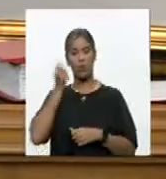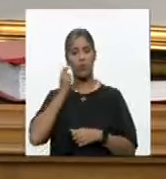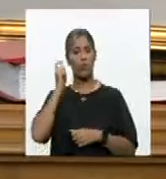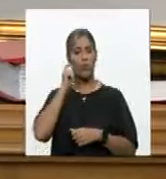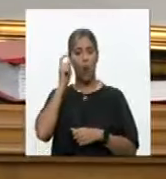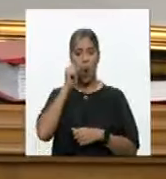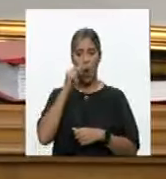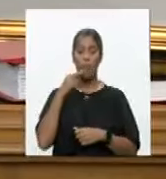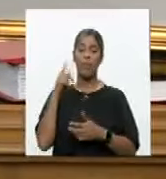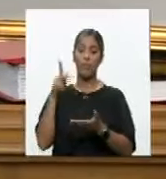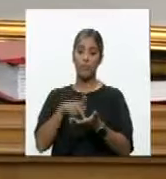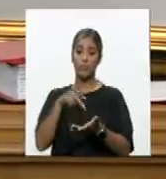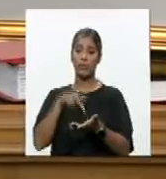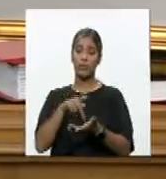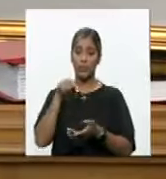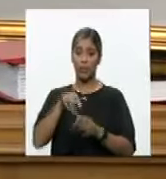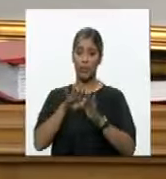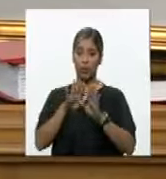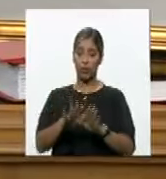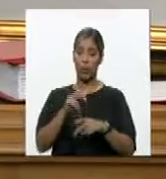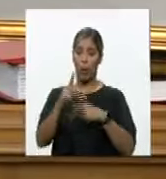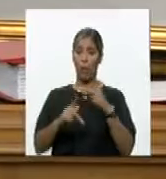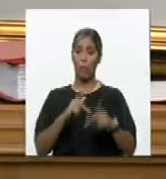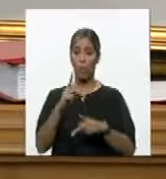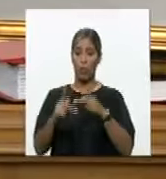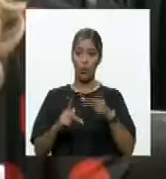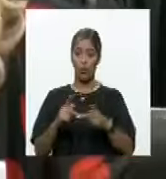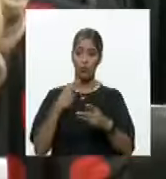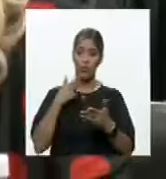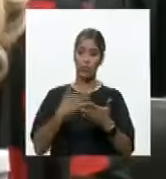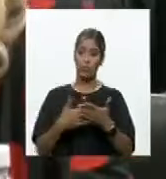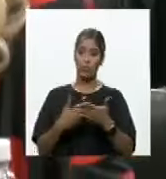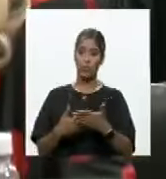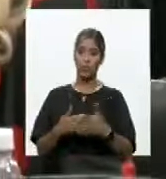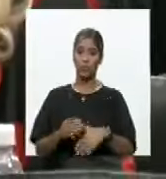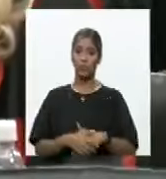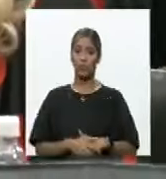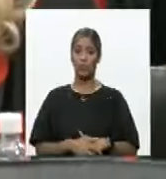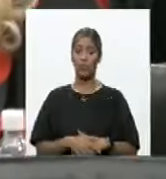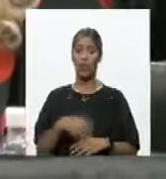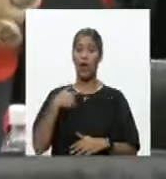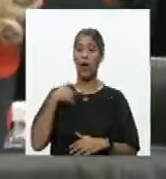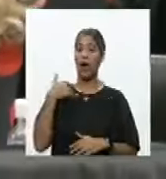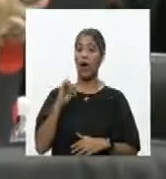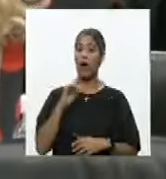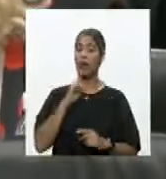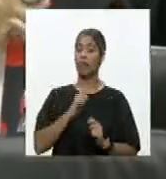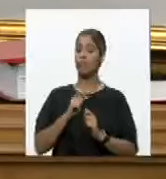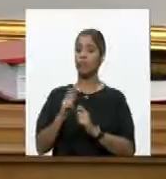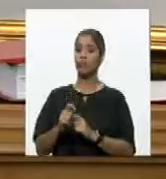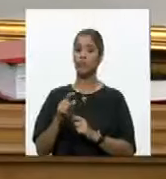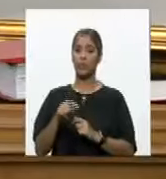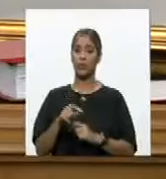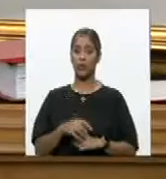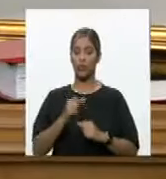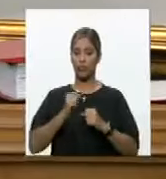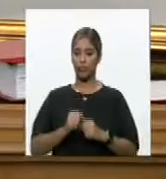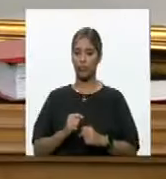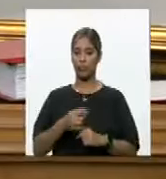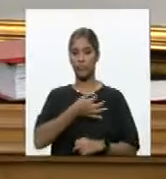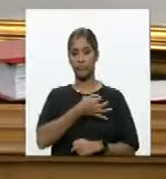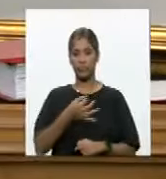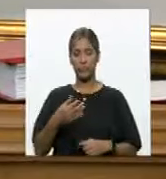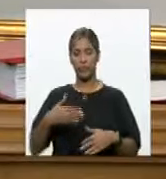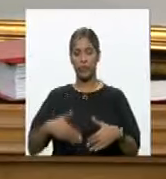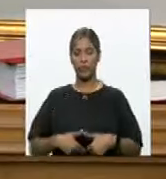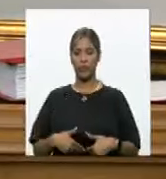que participaron en ese proceso de postulaciones, estuvo signado por el tesón, por la excelencia, por